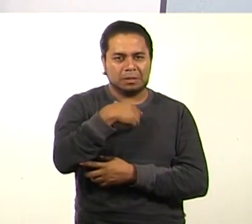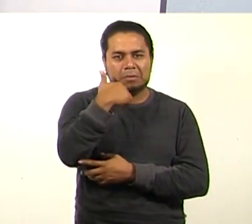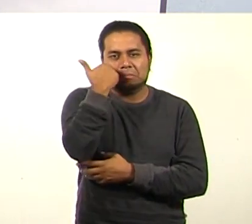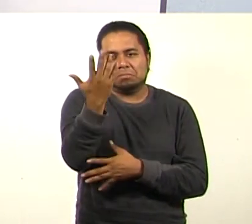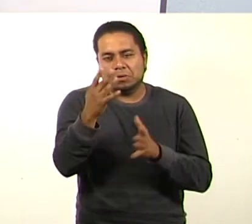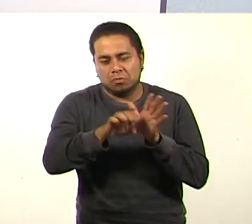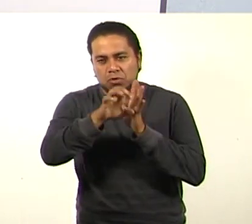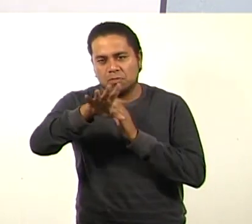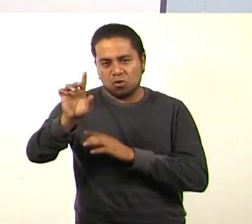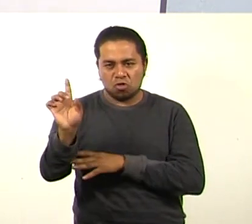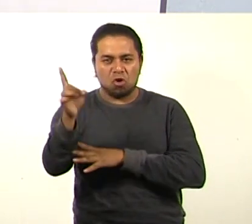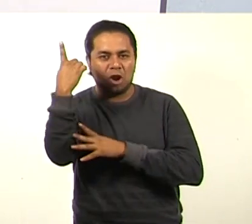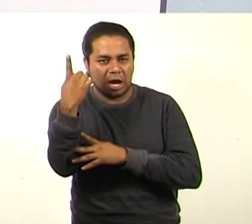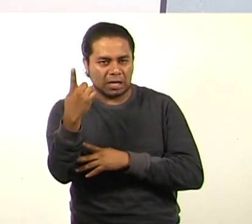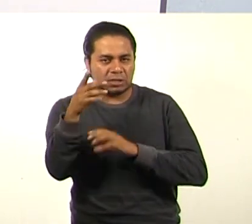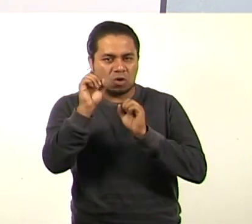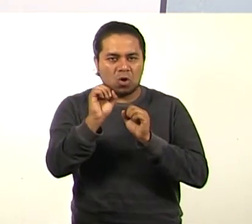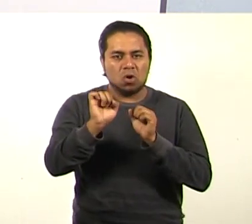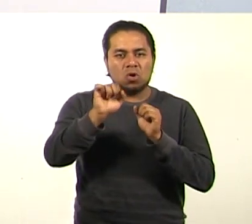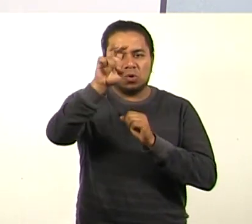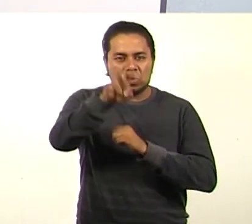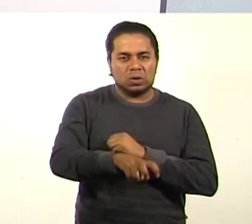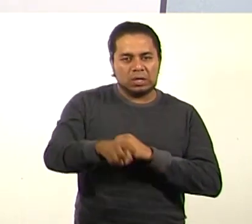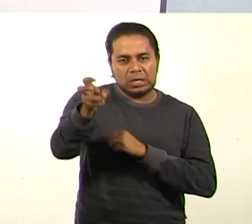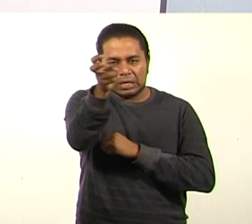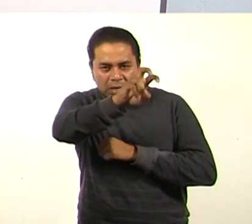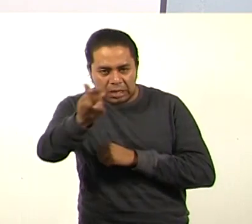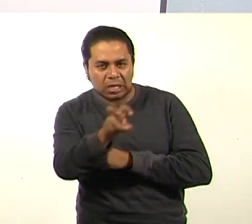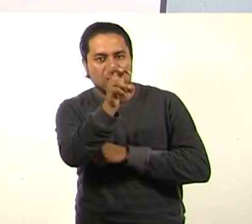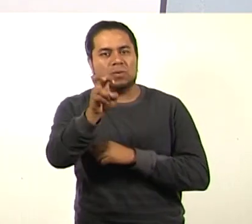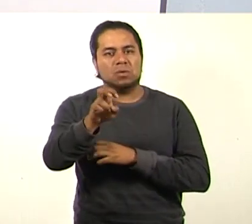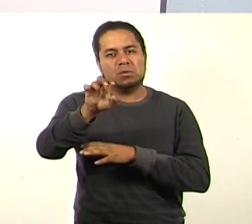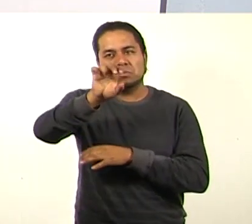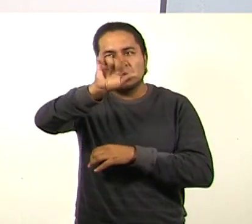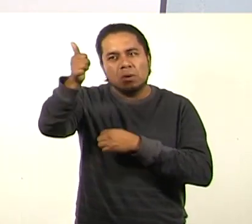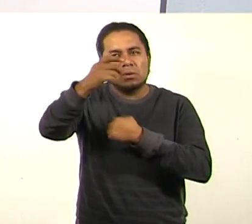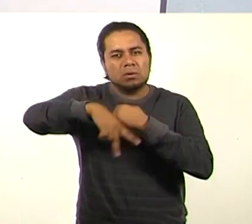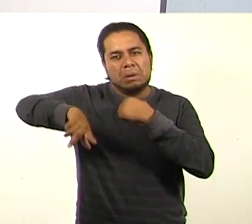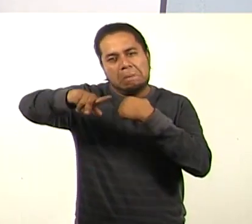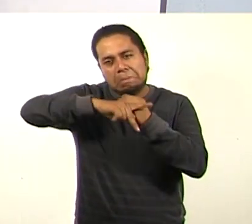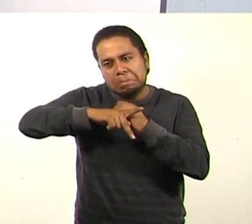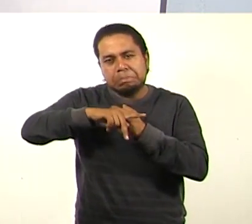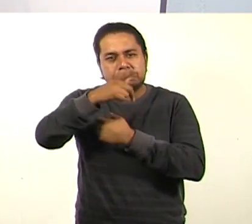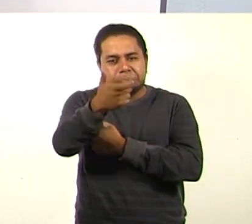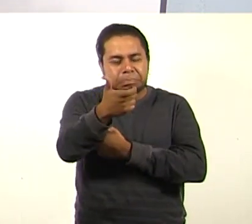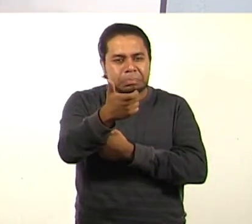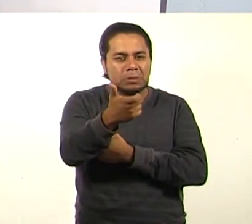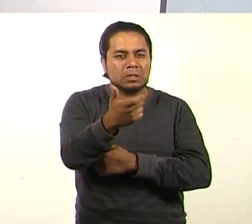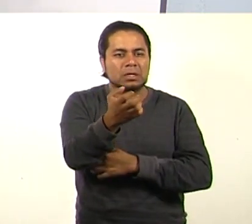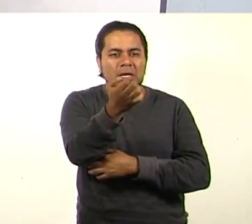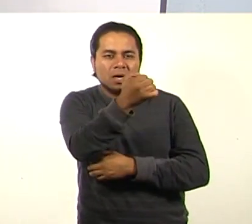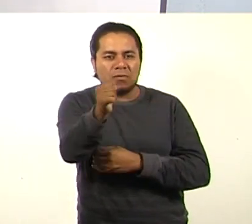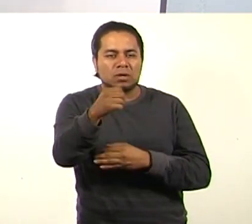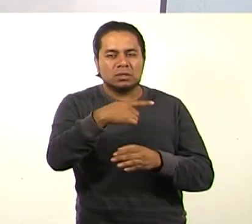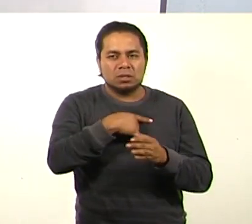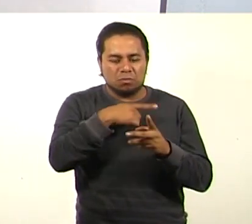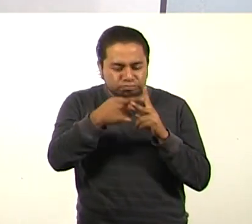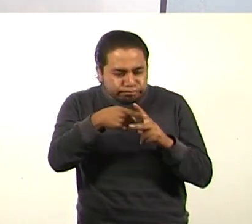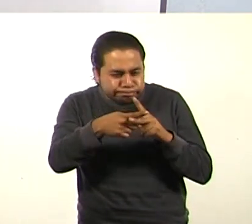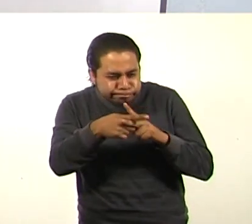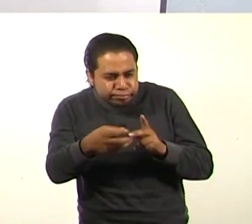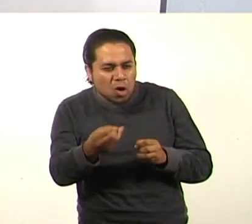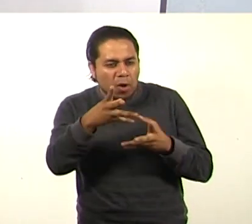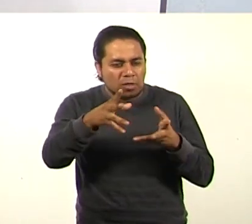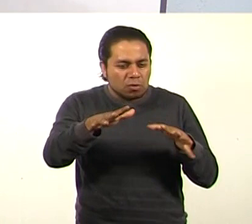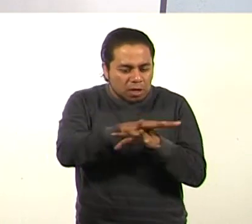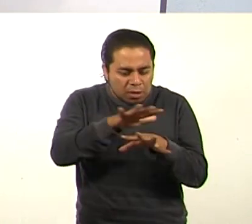en dólares o en euros o en cualquier otro tipo de moneda, vamos a tener que hacer una conversión y